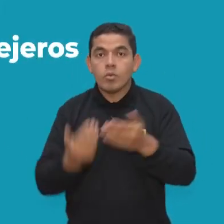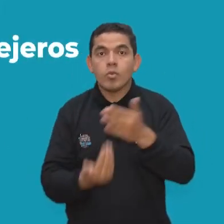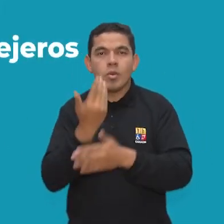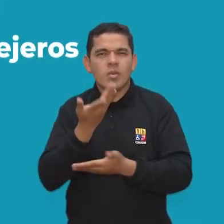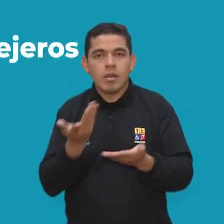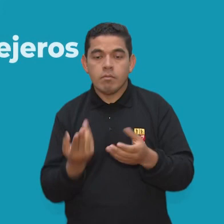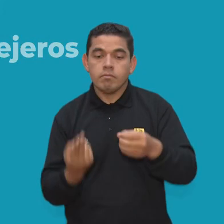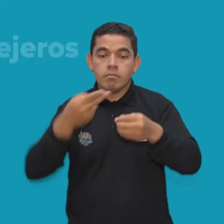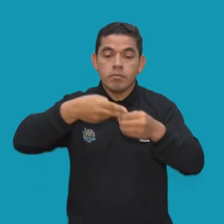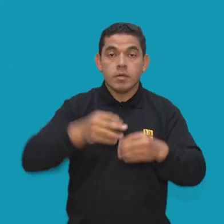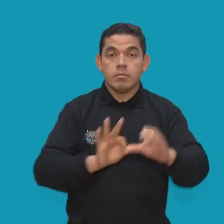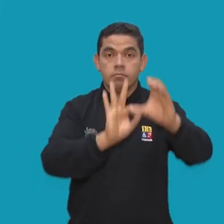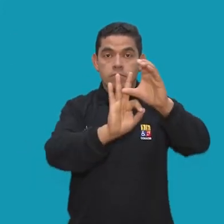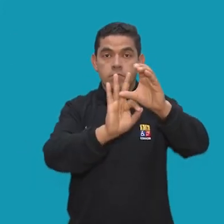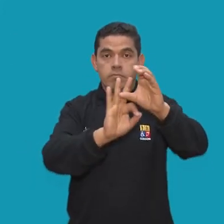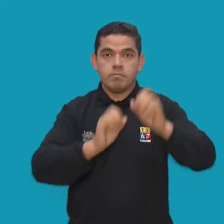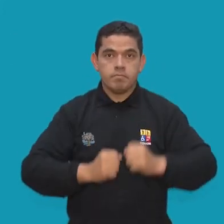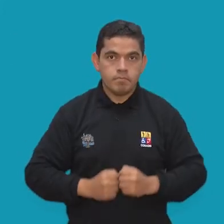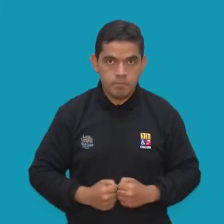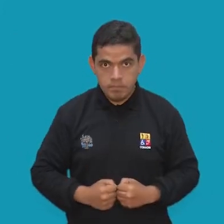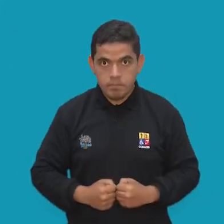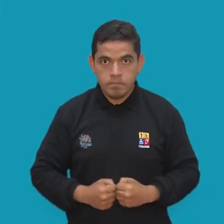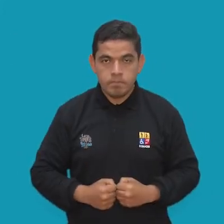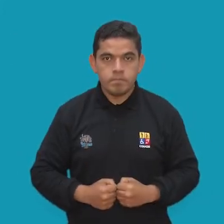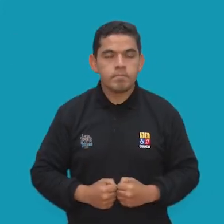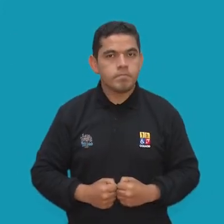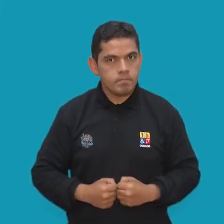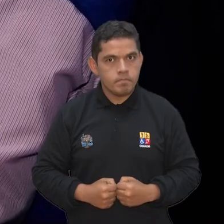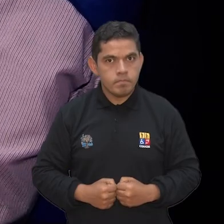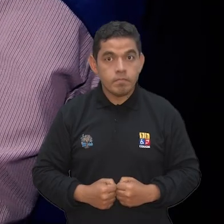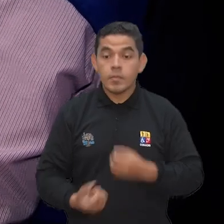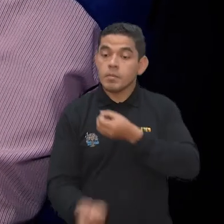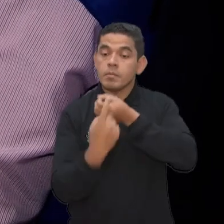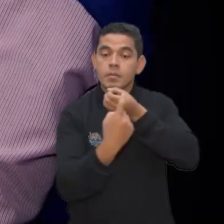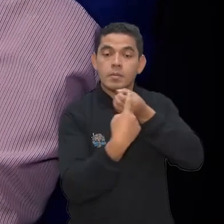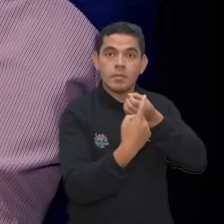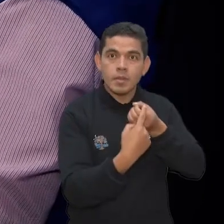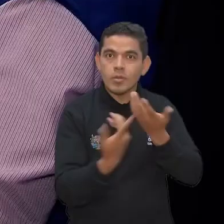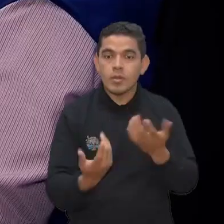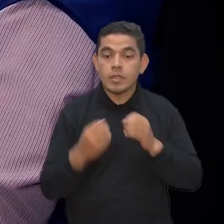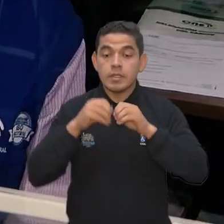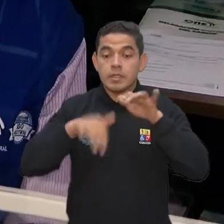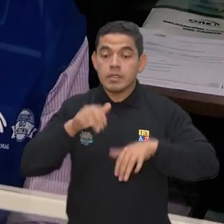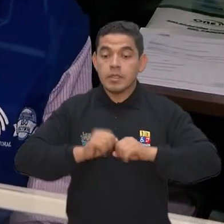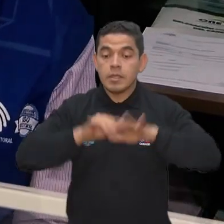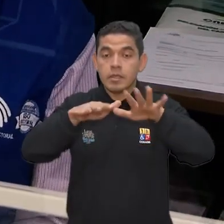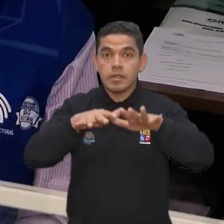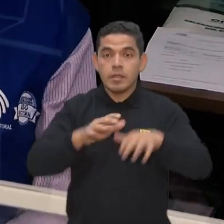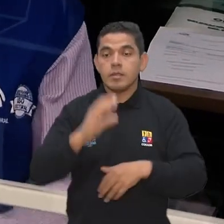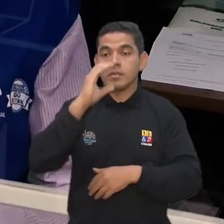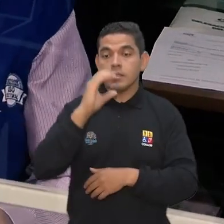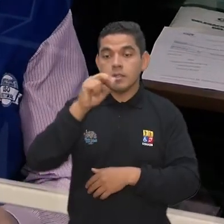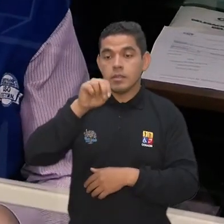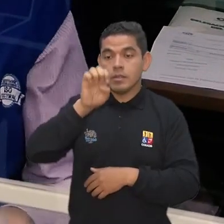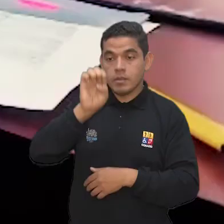consejeros que integrarán el Consejo de Participación Ciudadana y Control Social. Las inscripciones se receptarán en la Secretaría General del